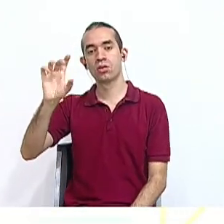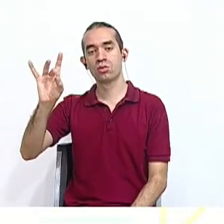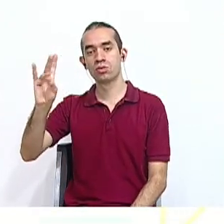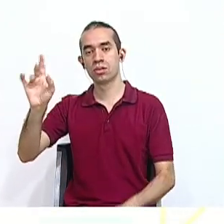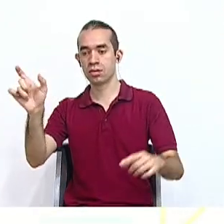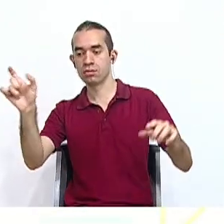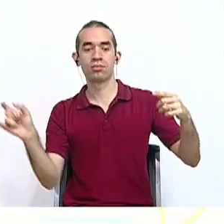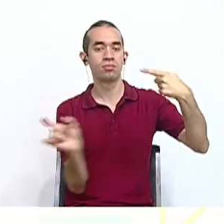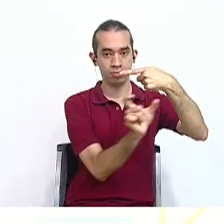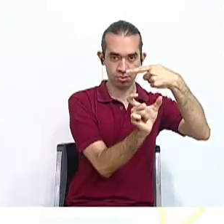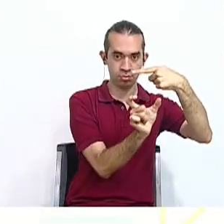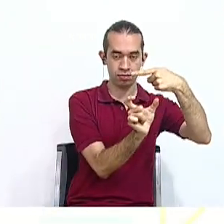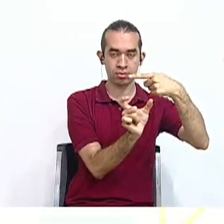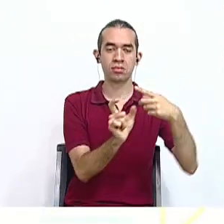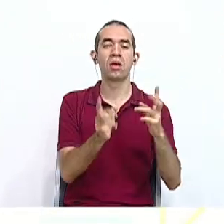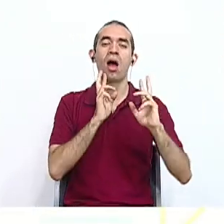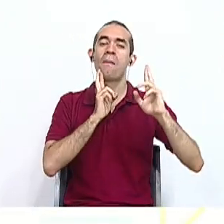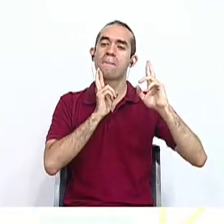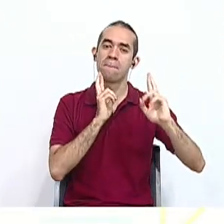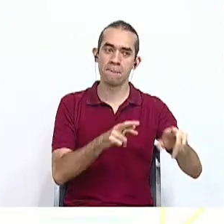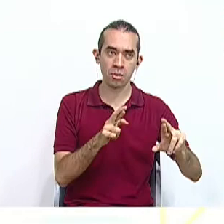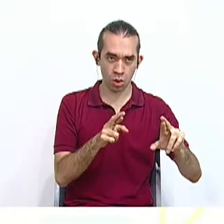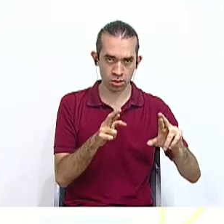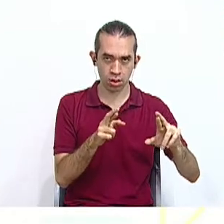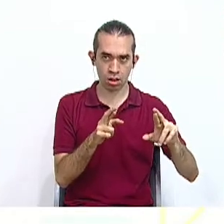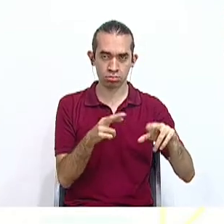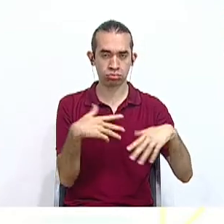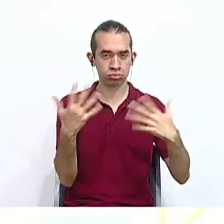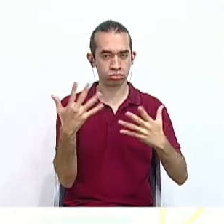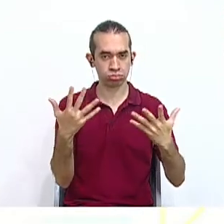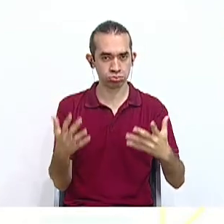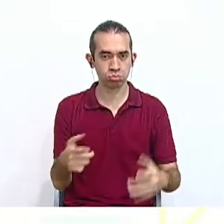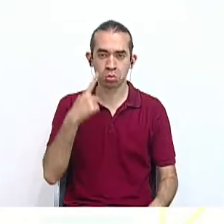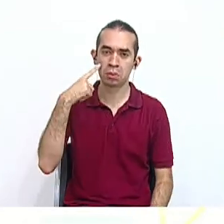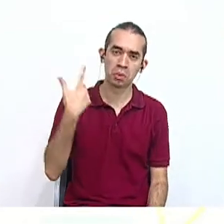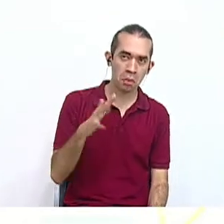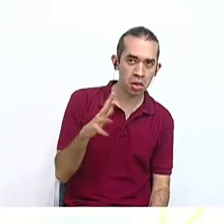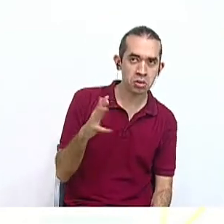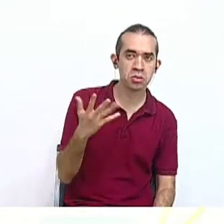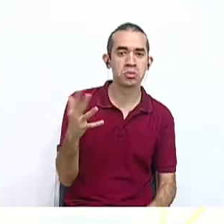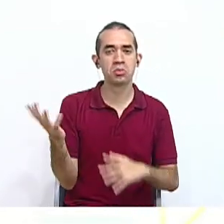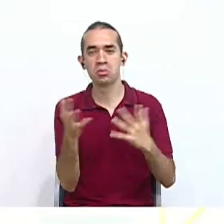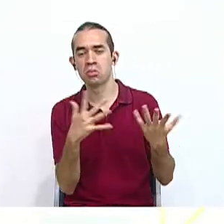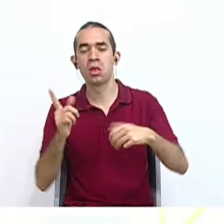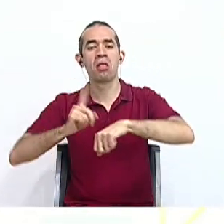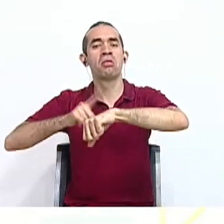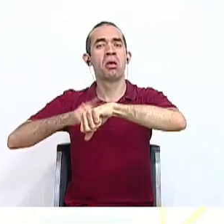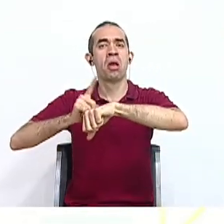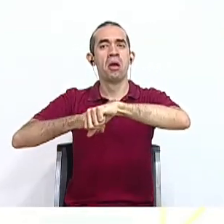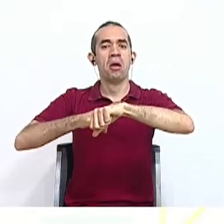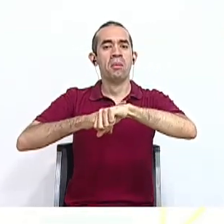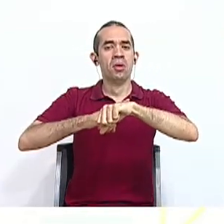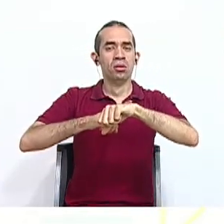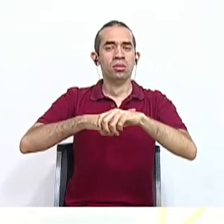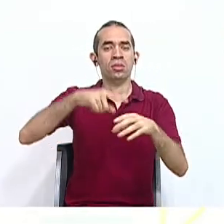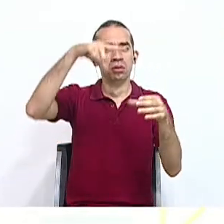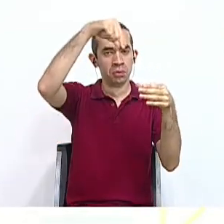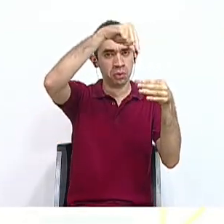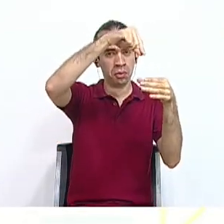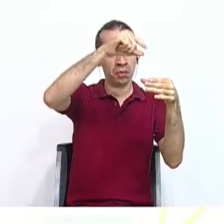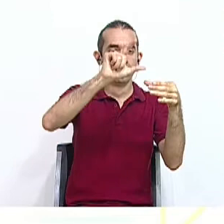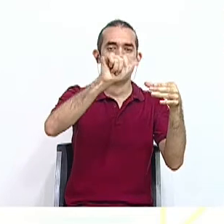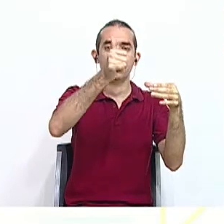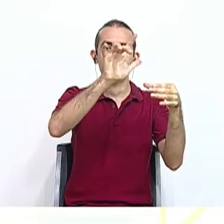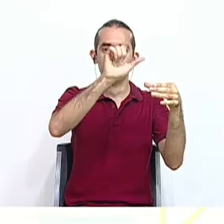0,087. ¿Cuánto nos va a dar a nosotros este resultado? ¿Aproximadamente cuánto tiempo llevará a que tengamos